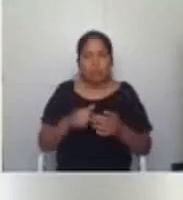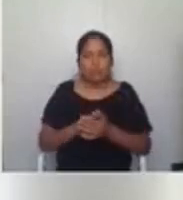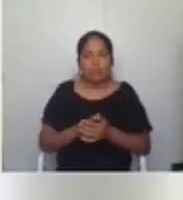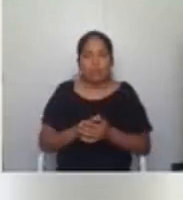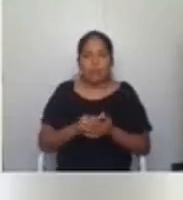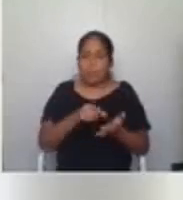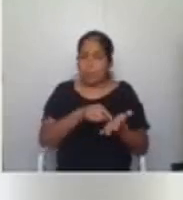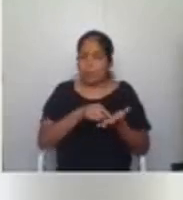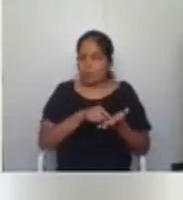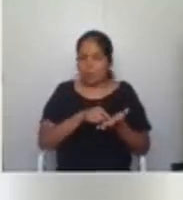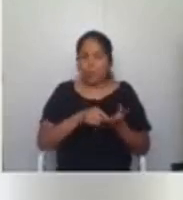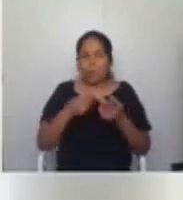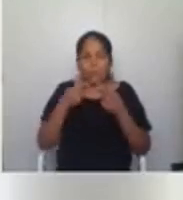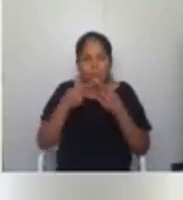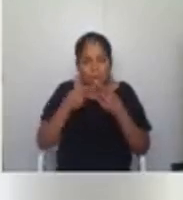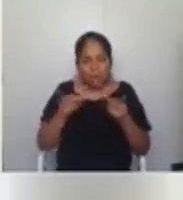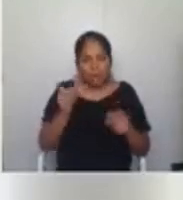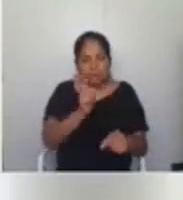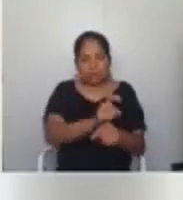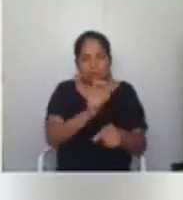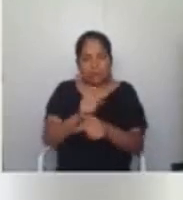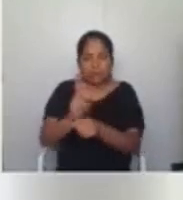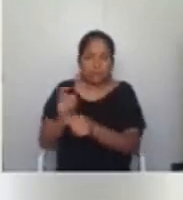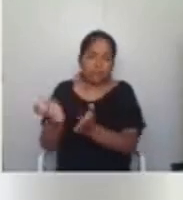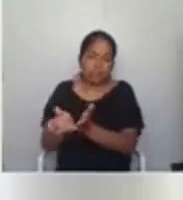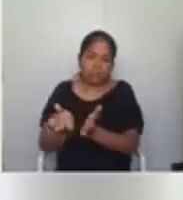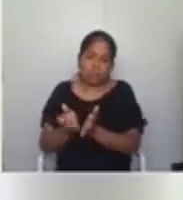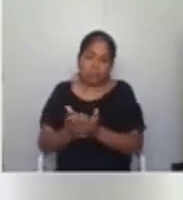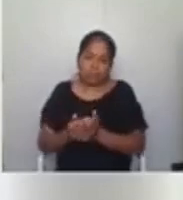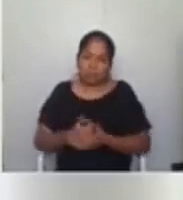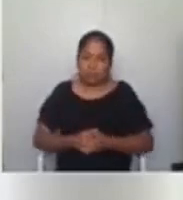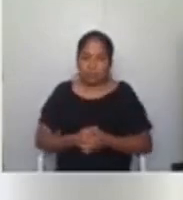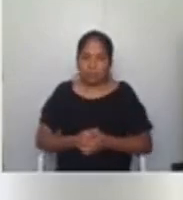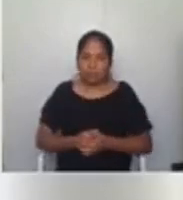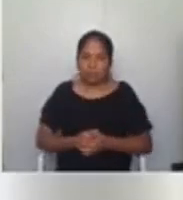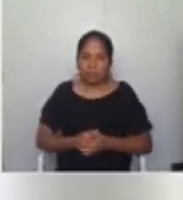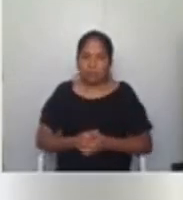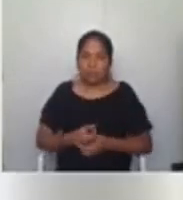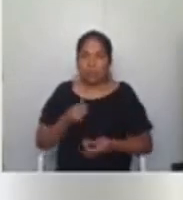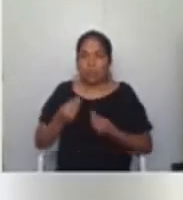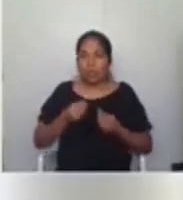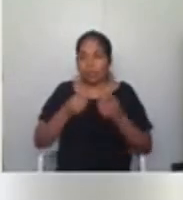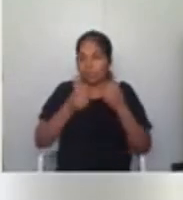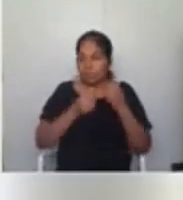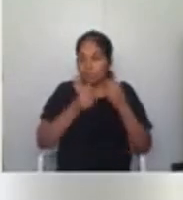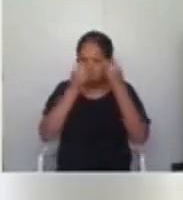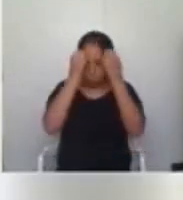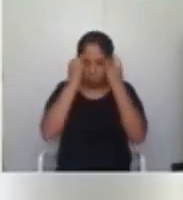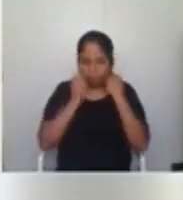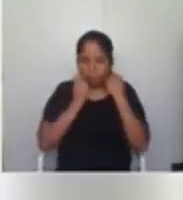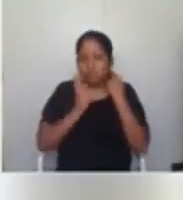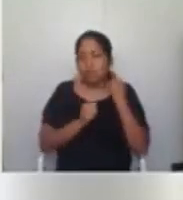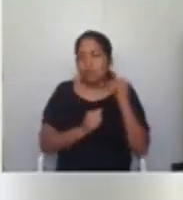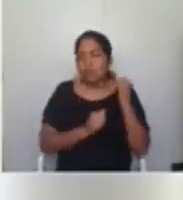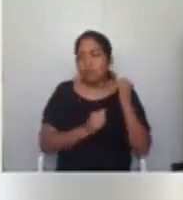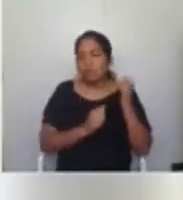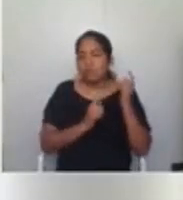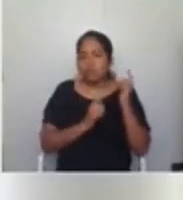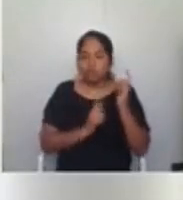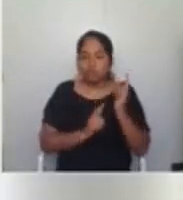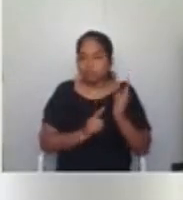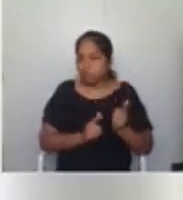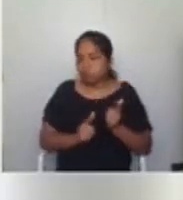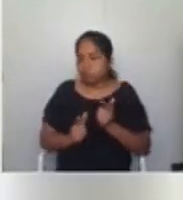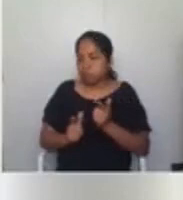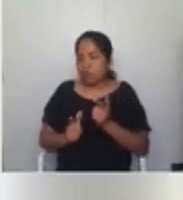predicar, enseñar a los colegios, ¿no? La realidad del terrorismo en nuestro país, la realidad del odio, qué produjo ese